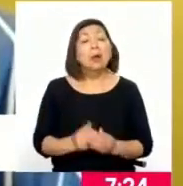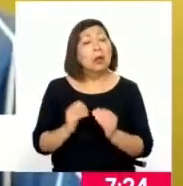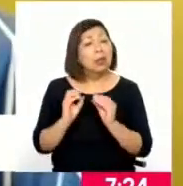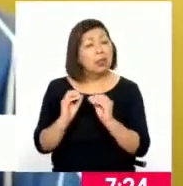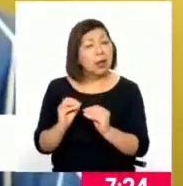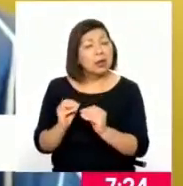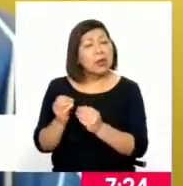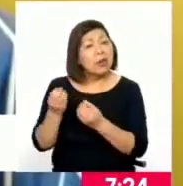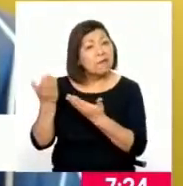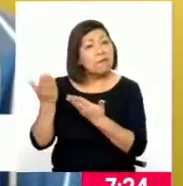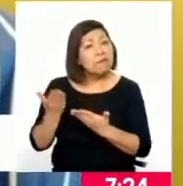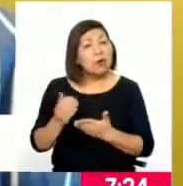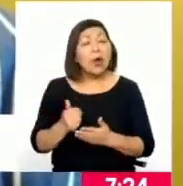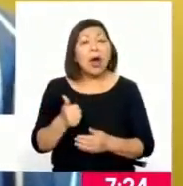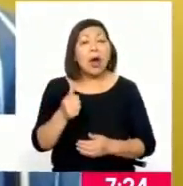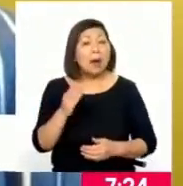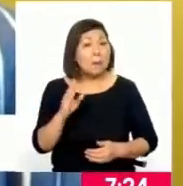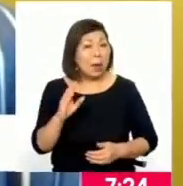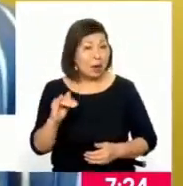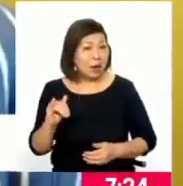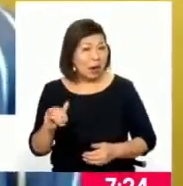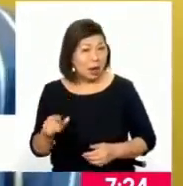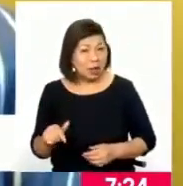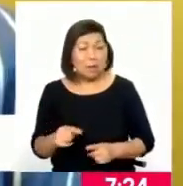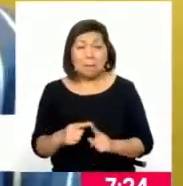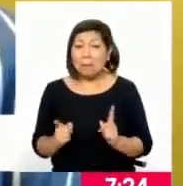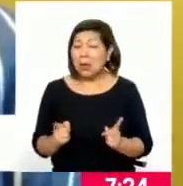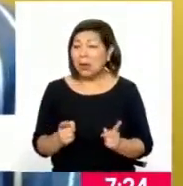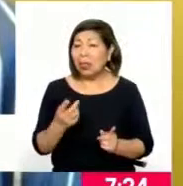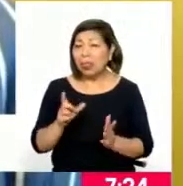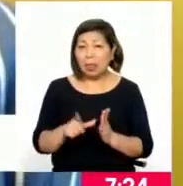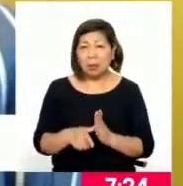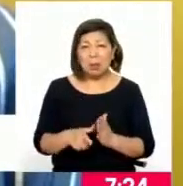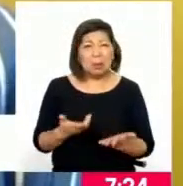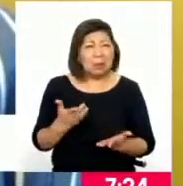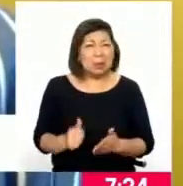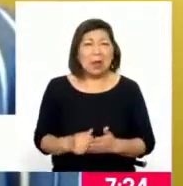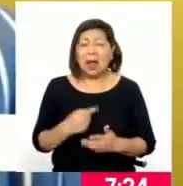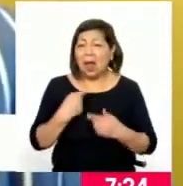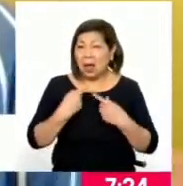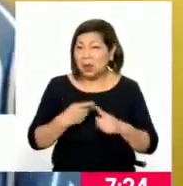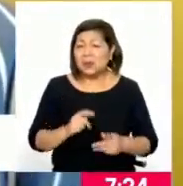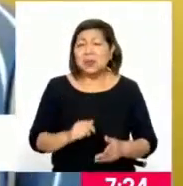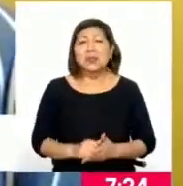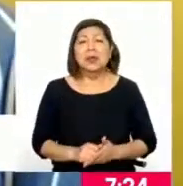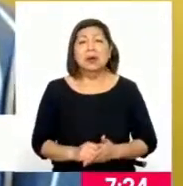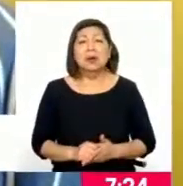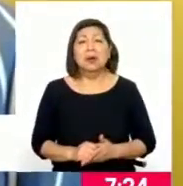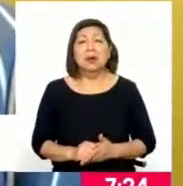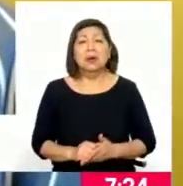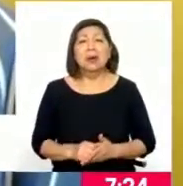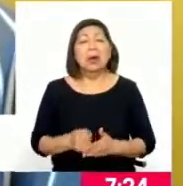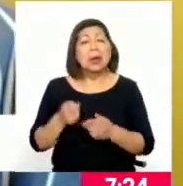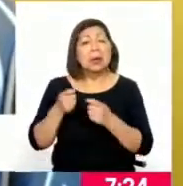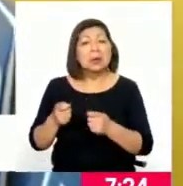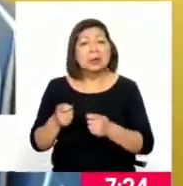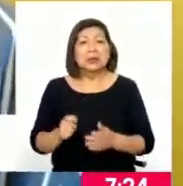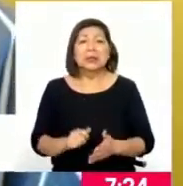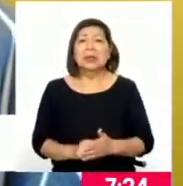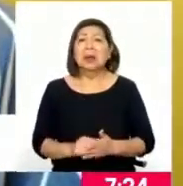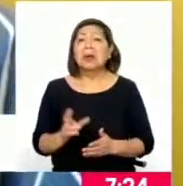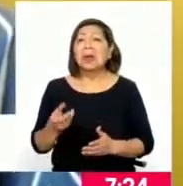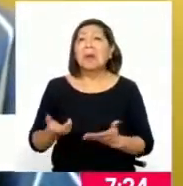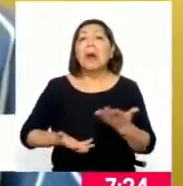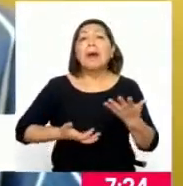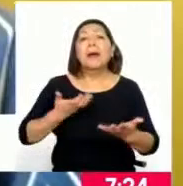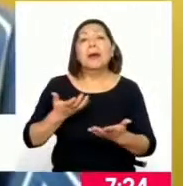alguna información en Abancay, pero de pronto se enteraron porque parece que lo anunciaron y fueron a chantajear y amenazar que iban